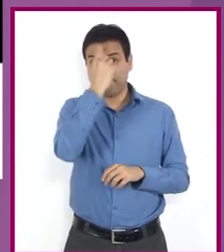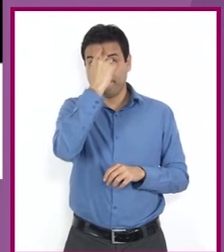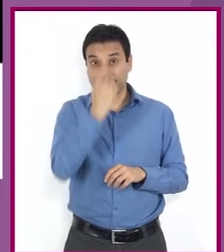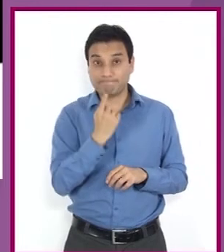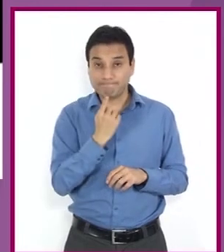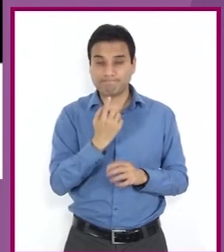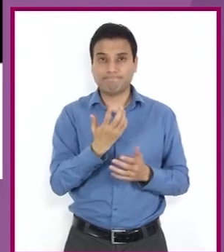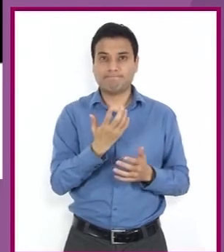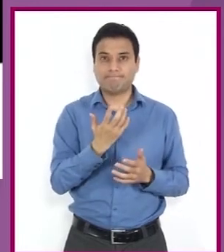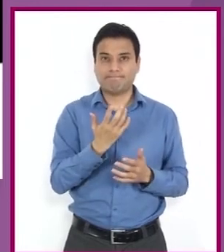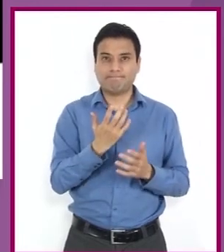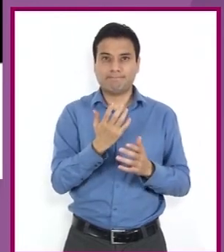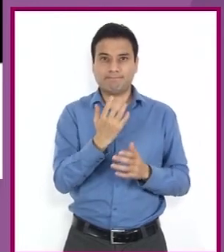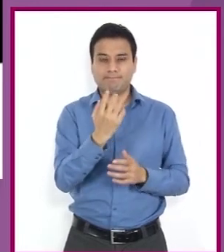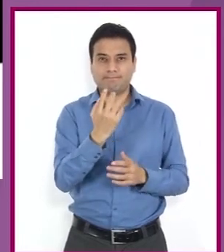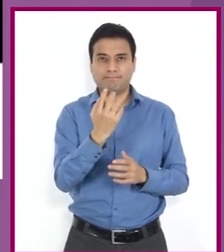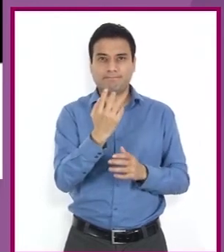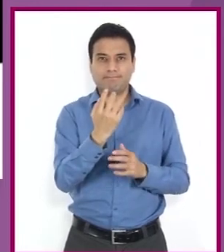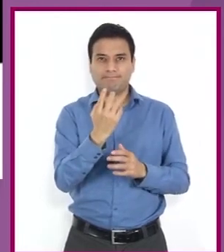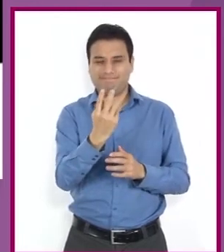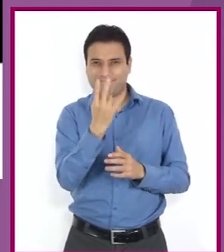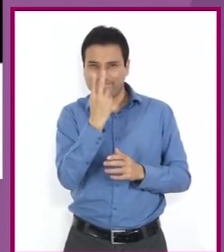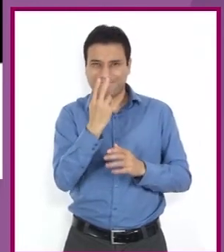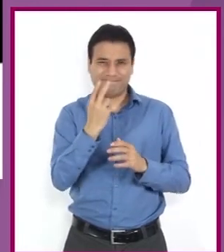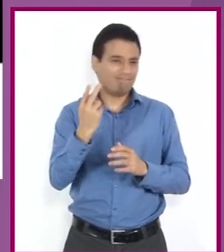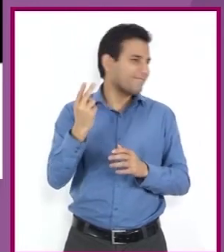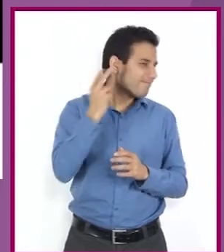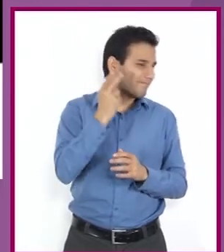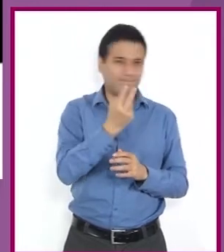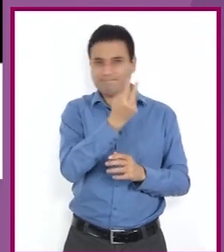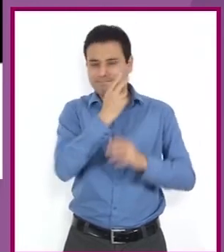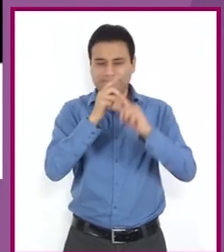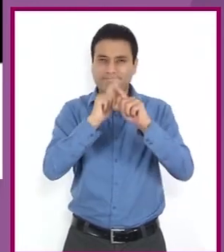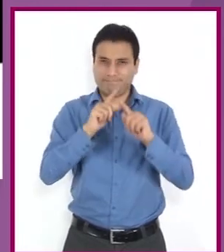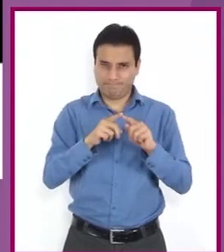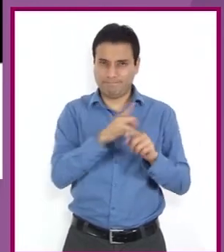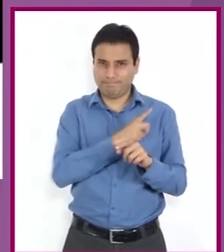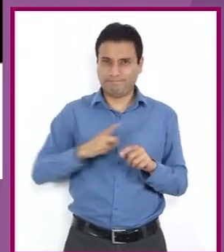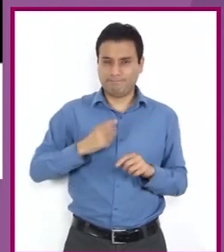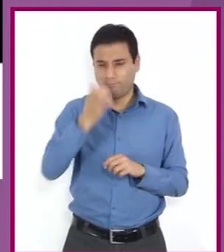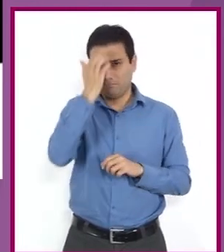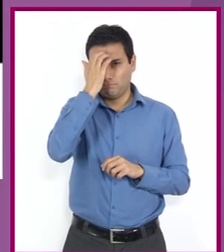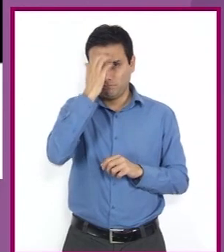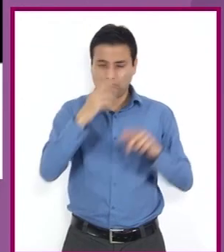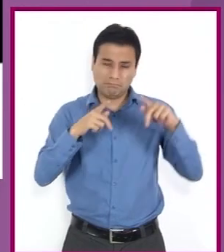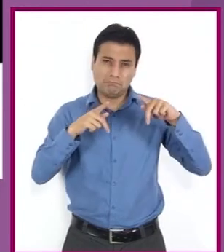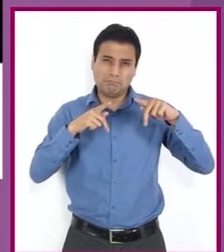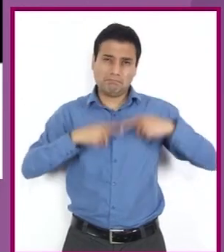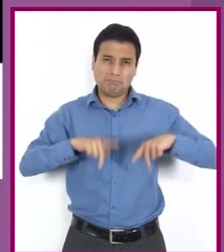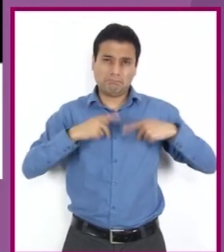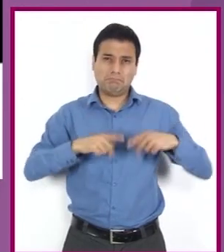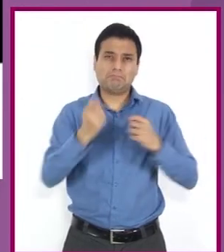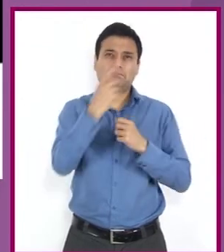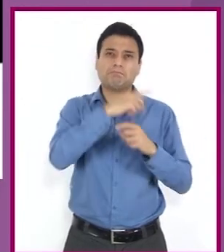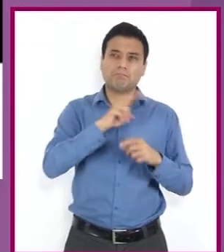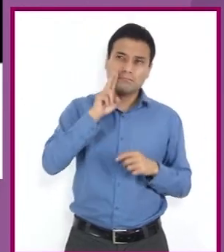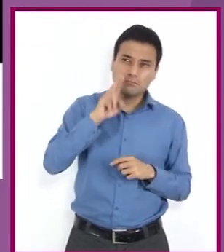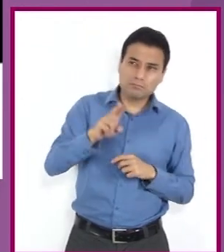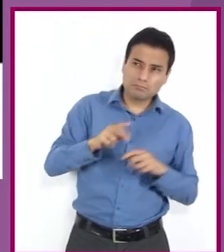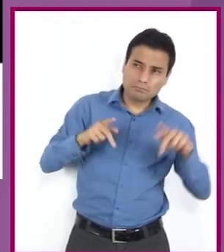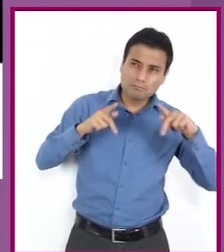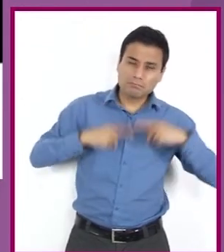de espalda, etc. Algunos autores se apoyan en personajes reales, otros elaboran esculturas